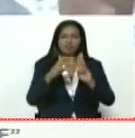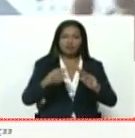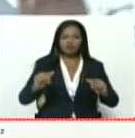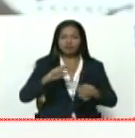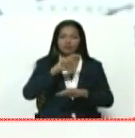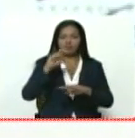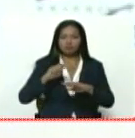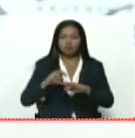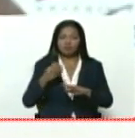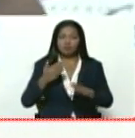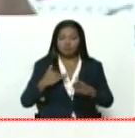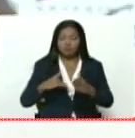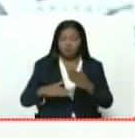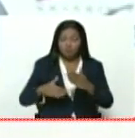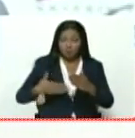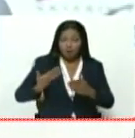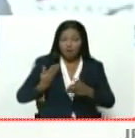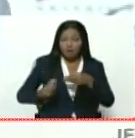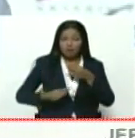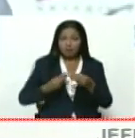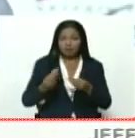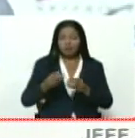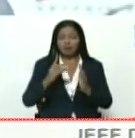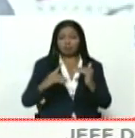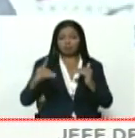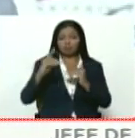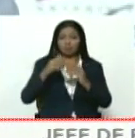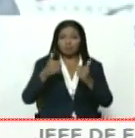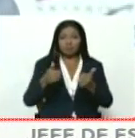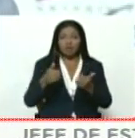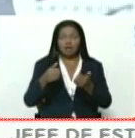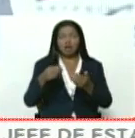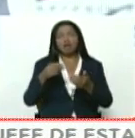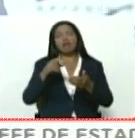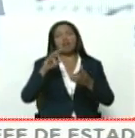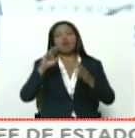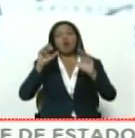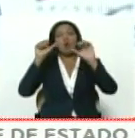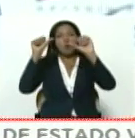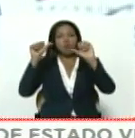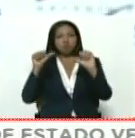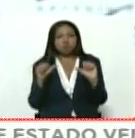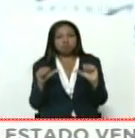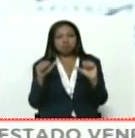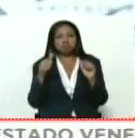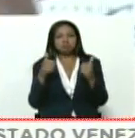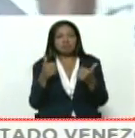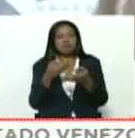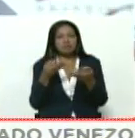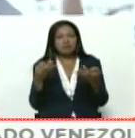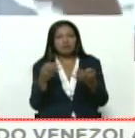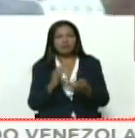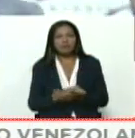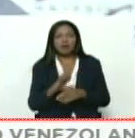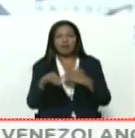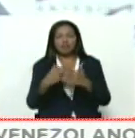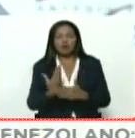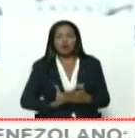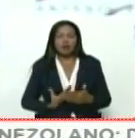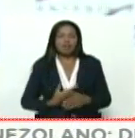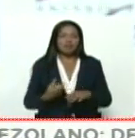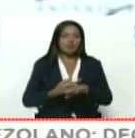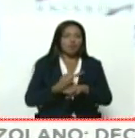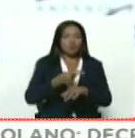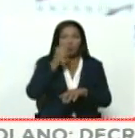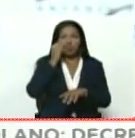nacional se pueda hacer el diplomado con flexibilidad en los horarios. Yo le quiero decir que en los estados donde se ha activado, hasta los alcaldes, los